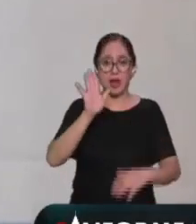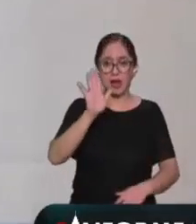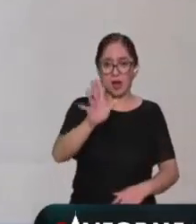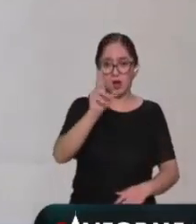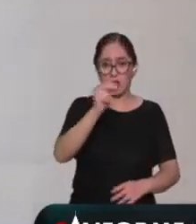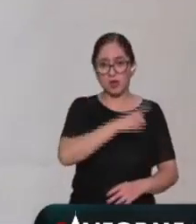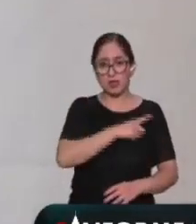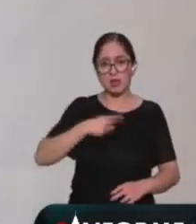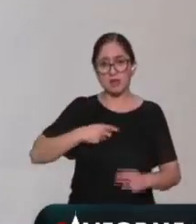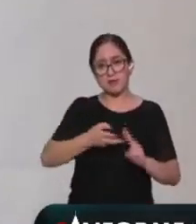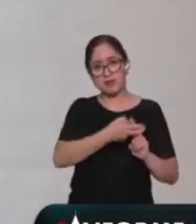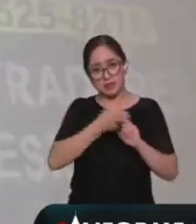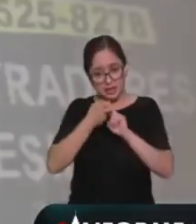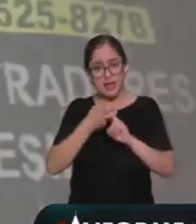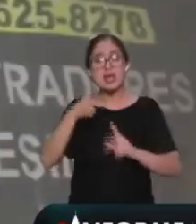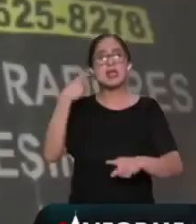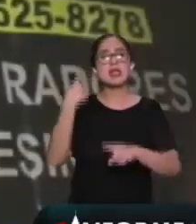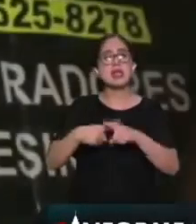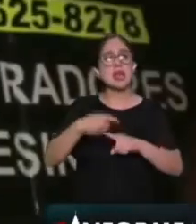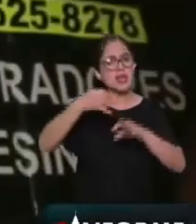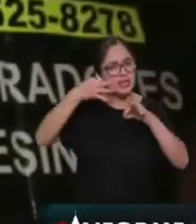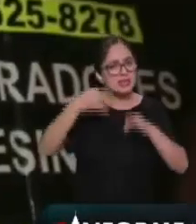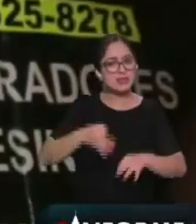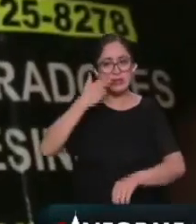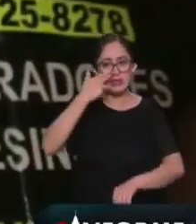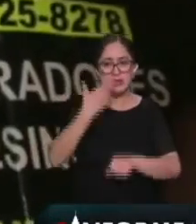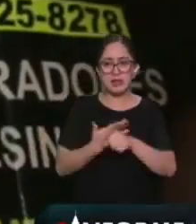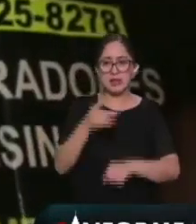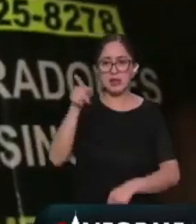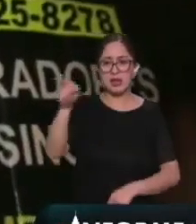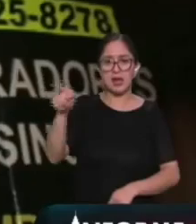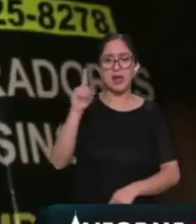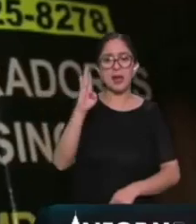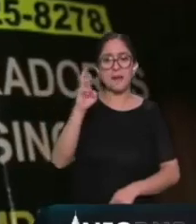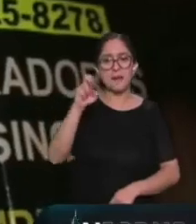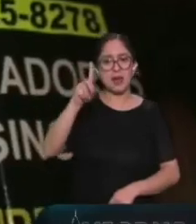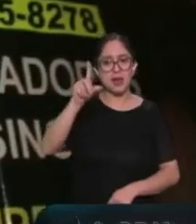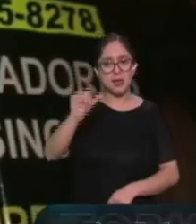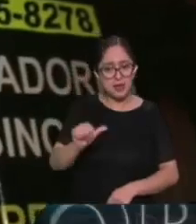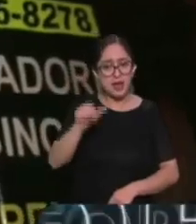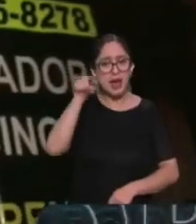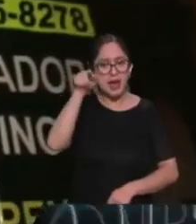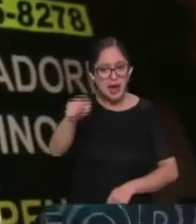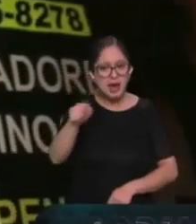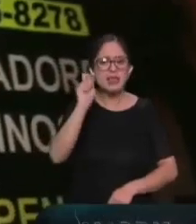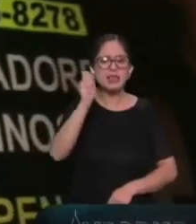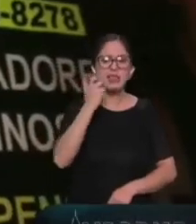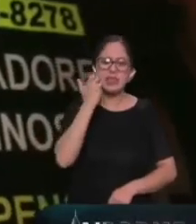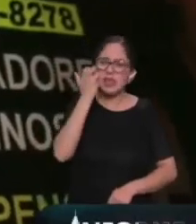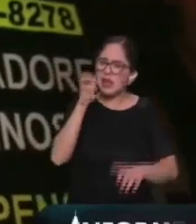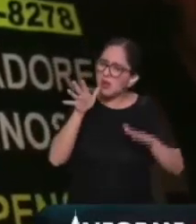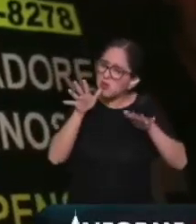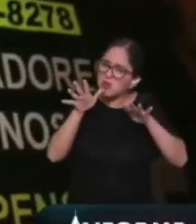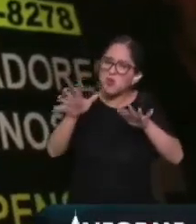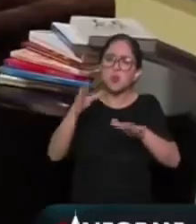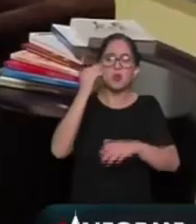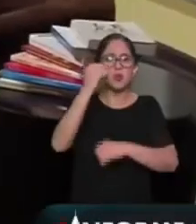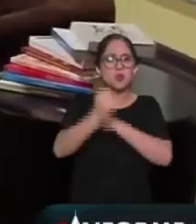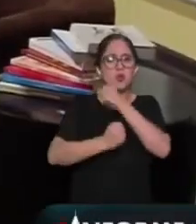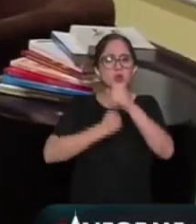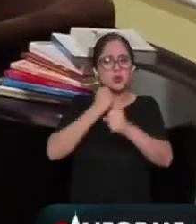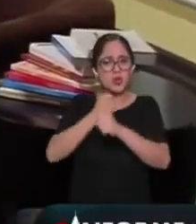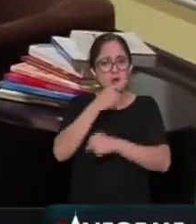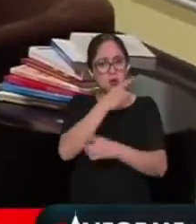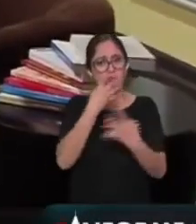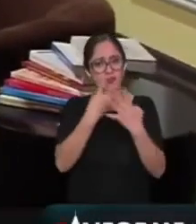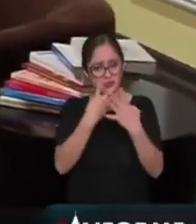caso, apuntó a Brenda Quevedo como parte fundamental de la desaparición de su hijo, por lo que se abocó a mantenerla en prisión.